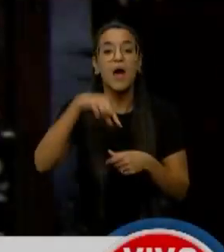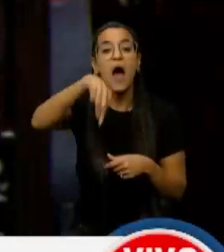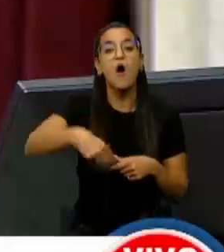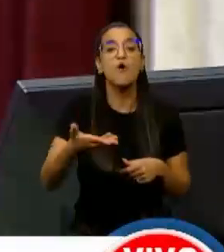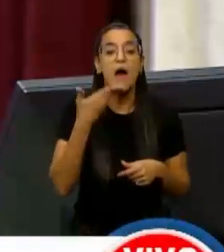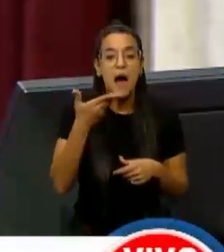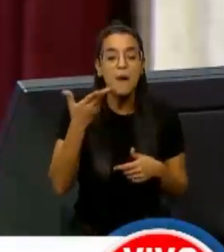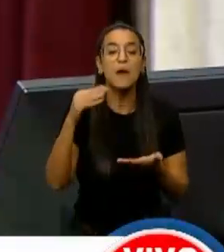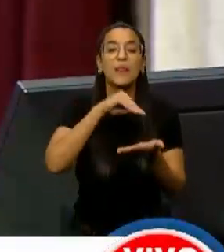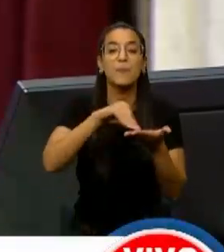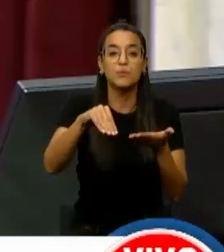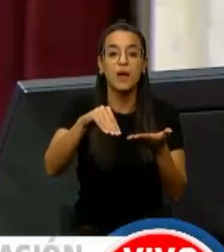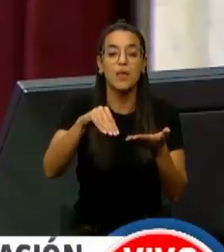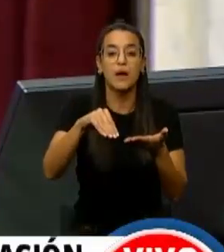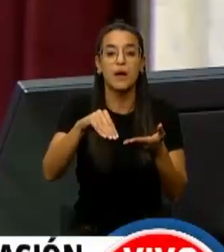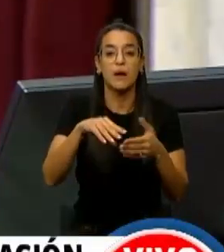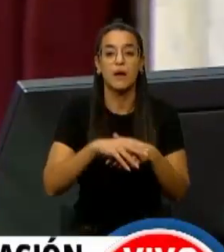el uso de la palabra la diputada